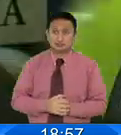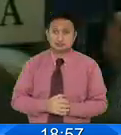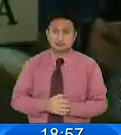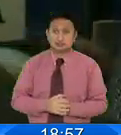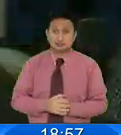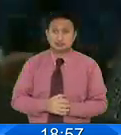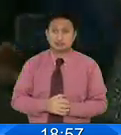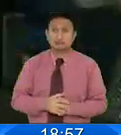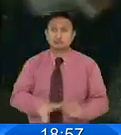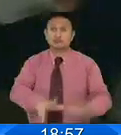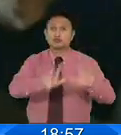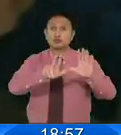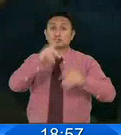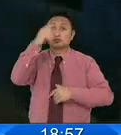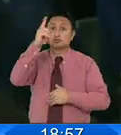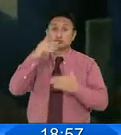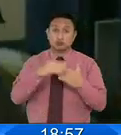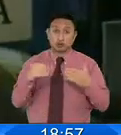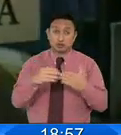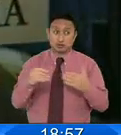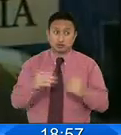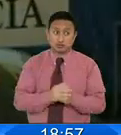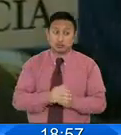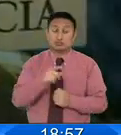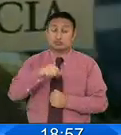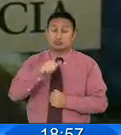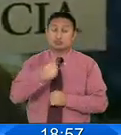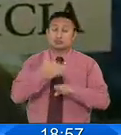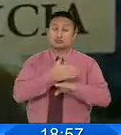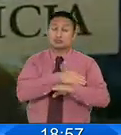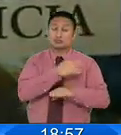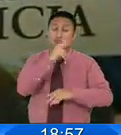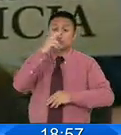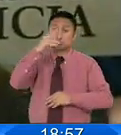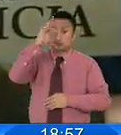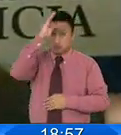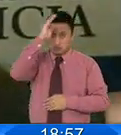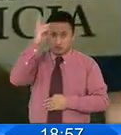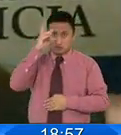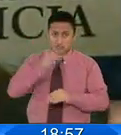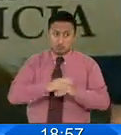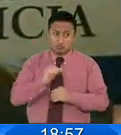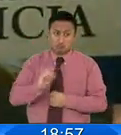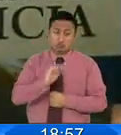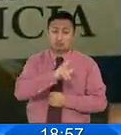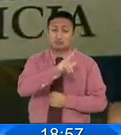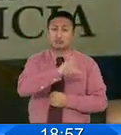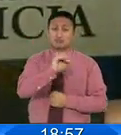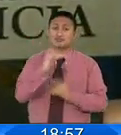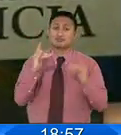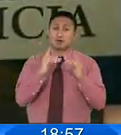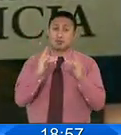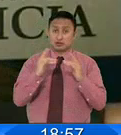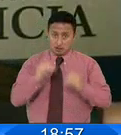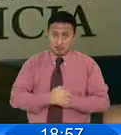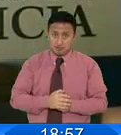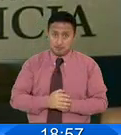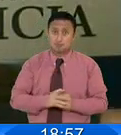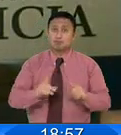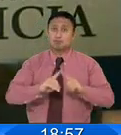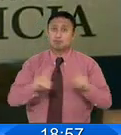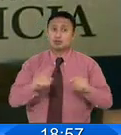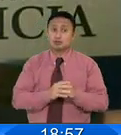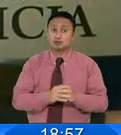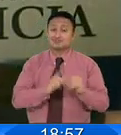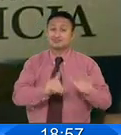8 millones de dólares, que fue el monto del anticipo del Hospital Básico de Pedernales de 30 camas, cuando 6 de